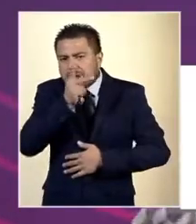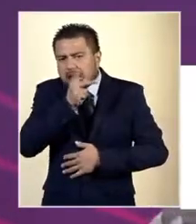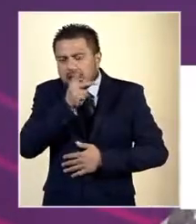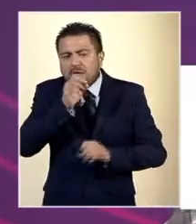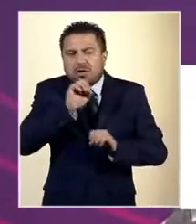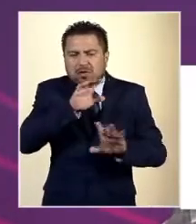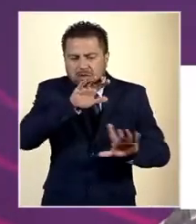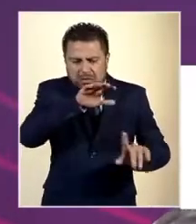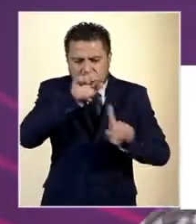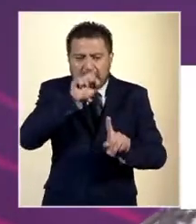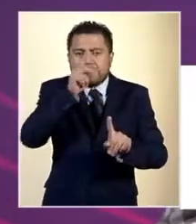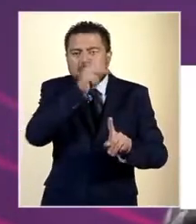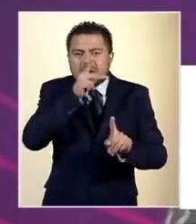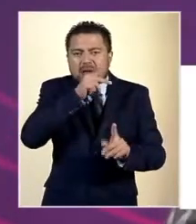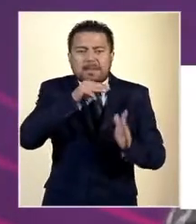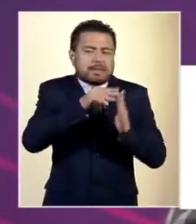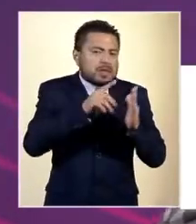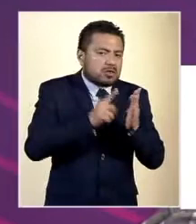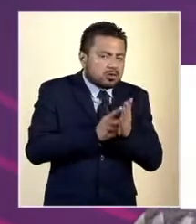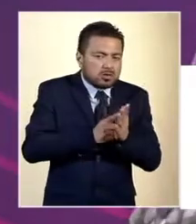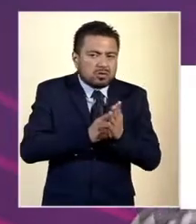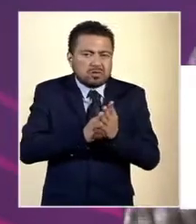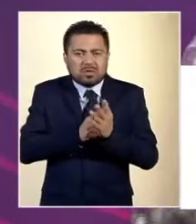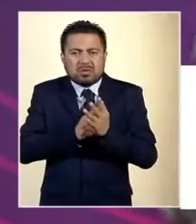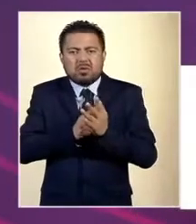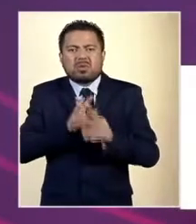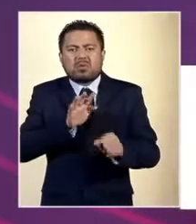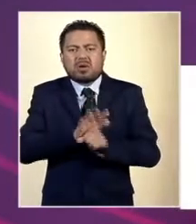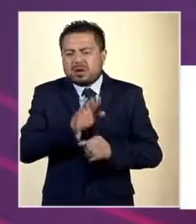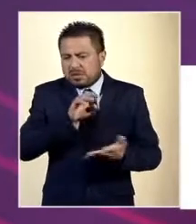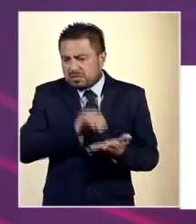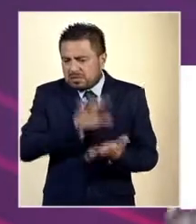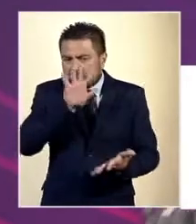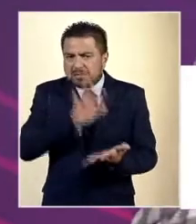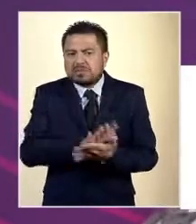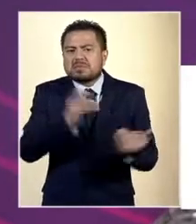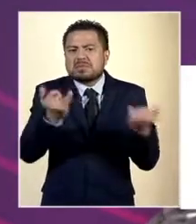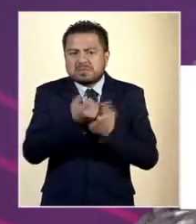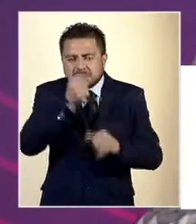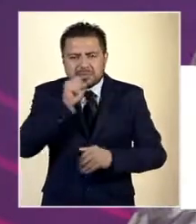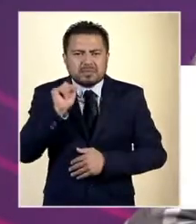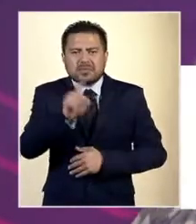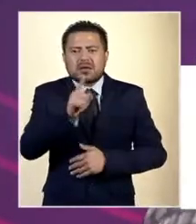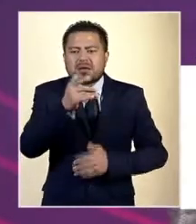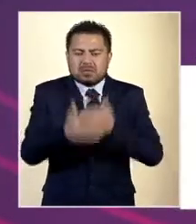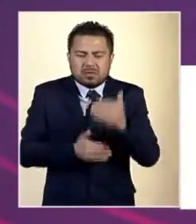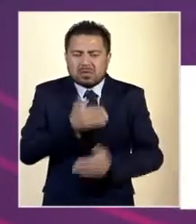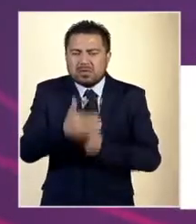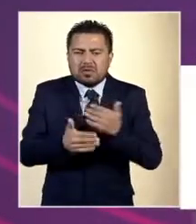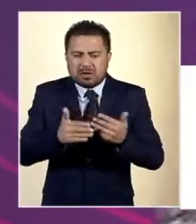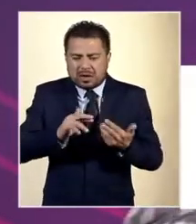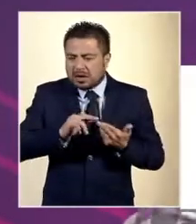una perspectiva pedagógica, metodológica, de plantearnos también procesos de